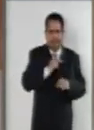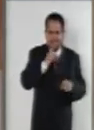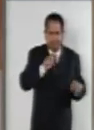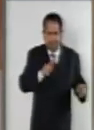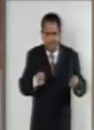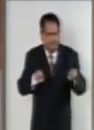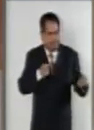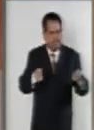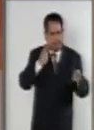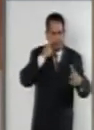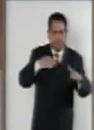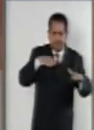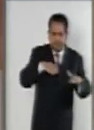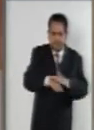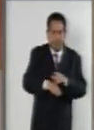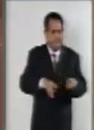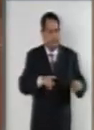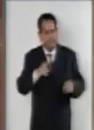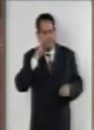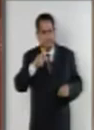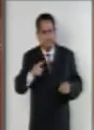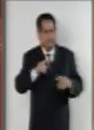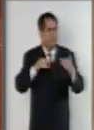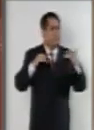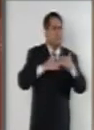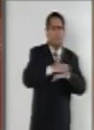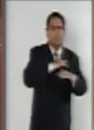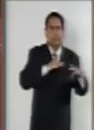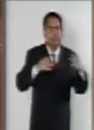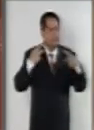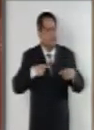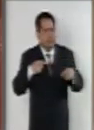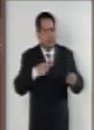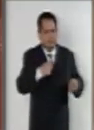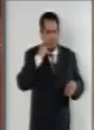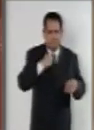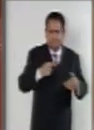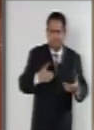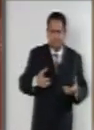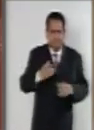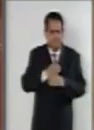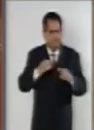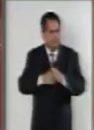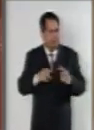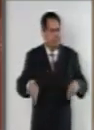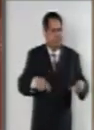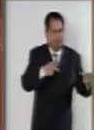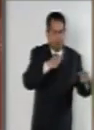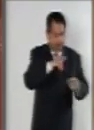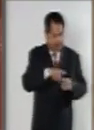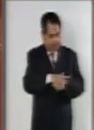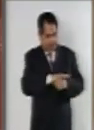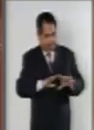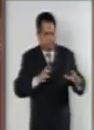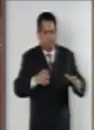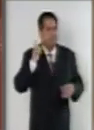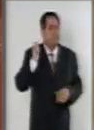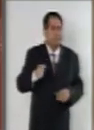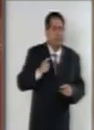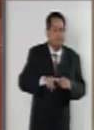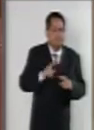de control de accesos, de tránsito de personas y de mercancías en la zona, es